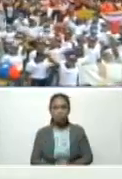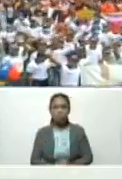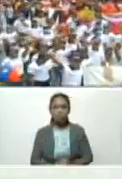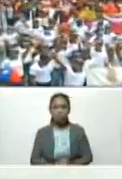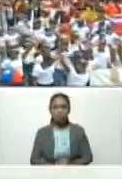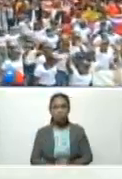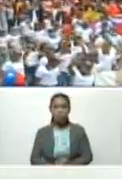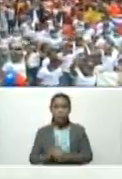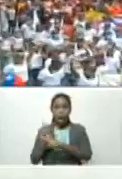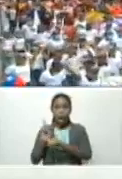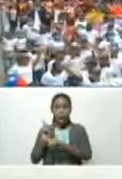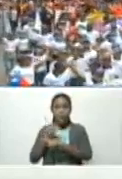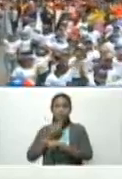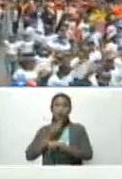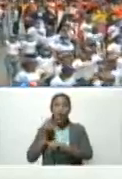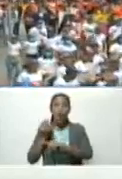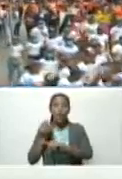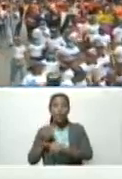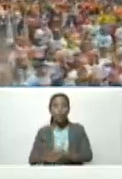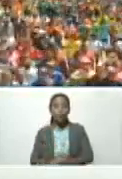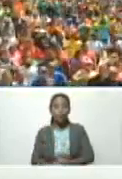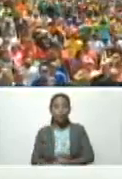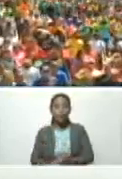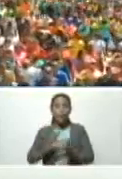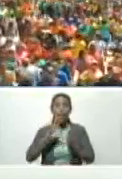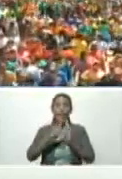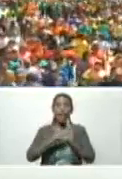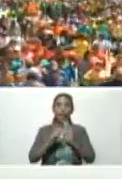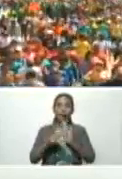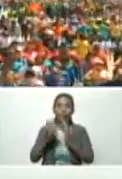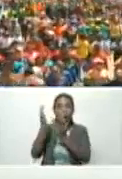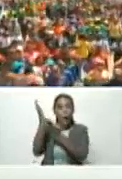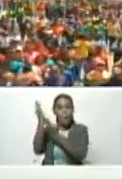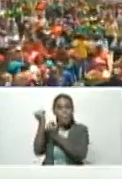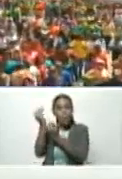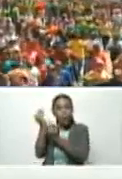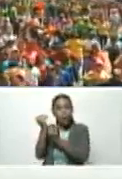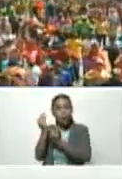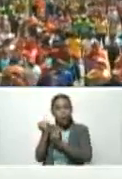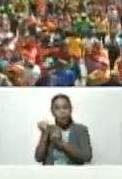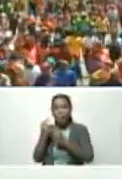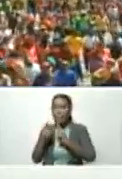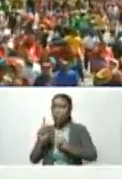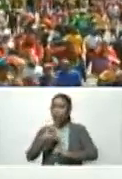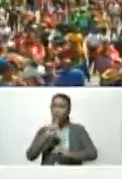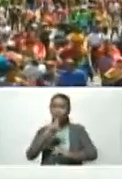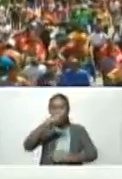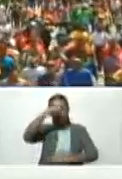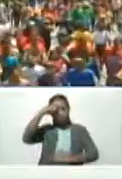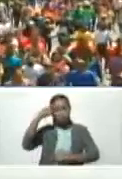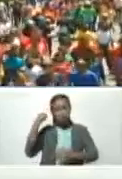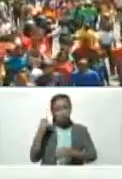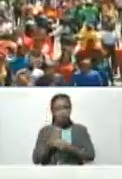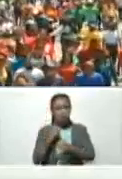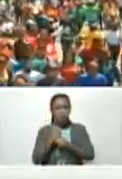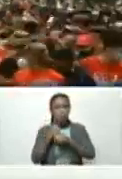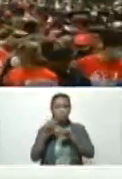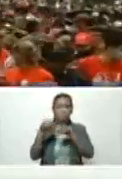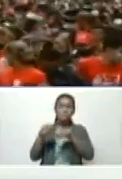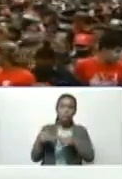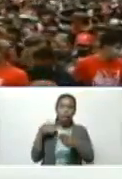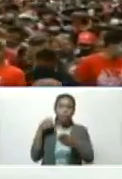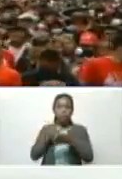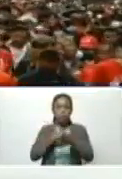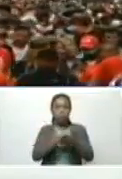A esa juventud que le robaron la esperanza, pero que no se cansó de luchar, como no